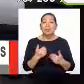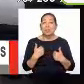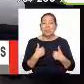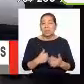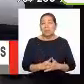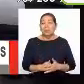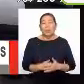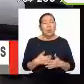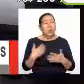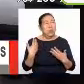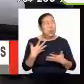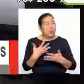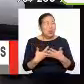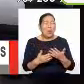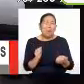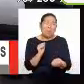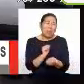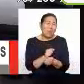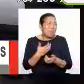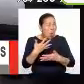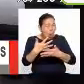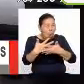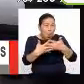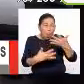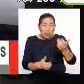un amplio prontuario policial,